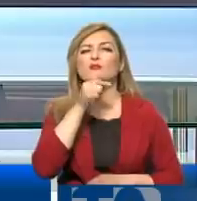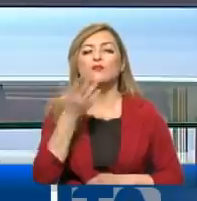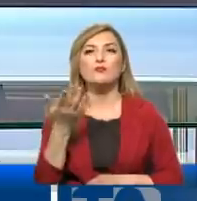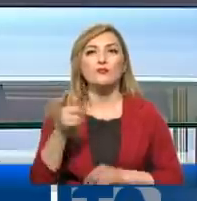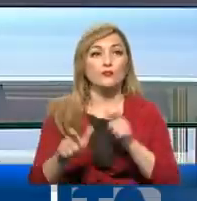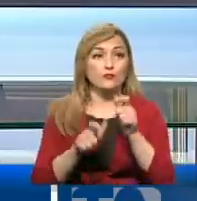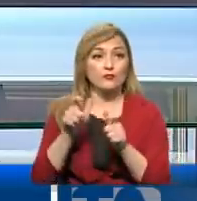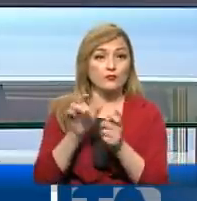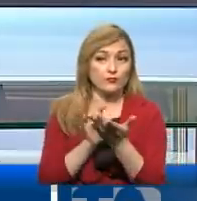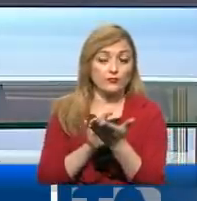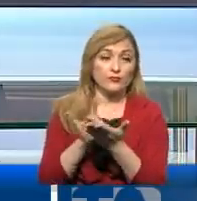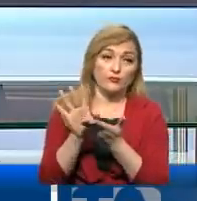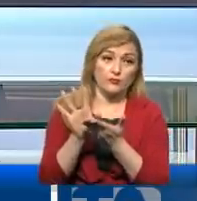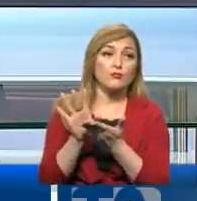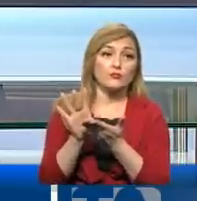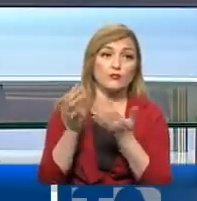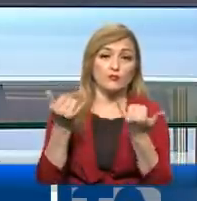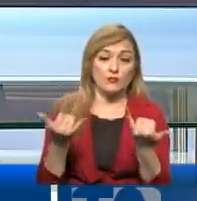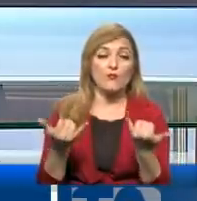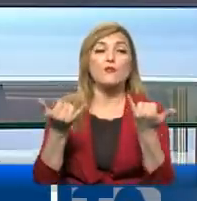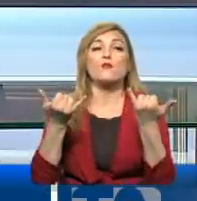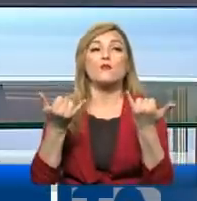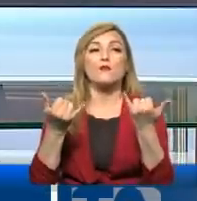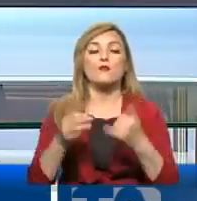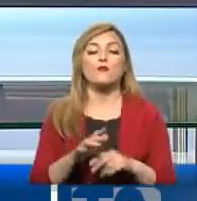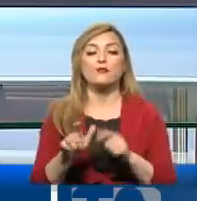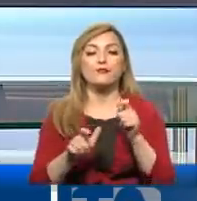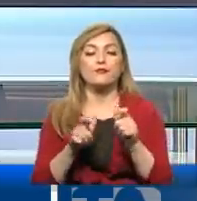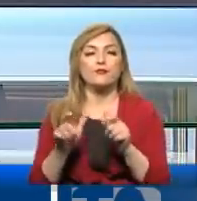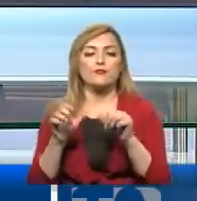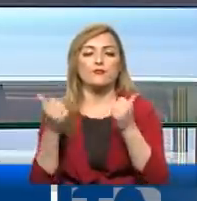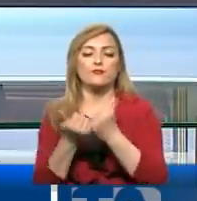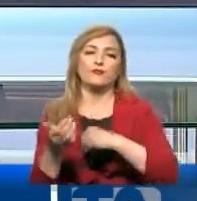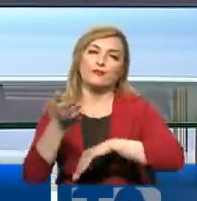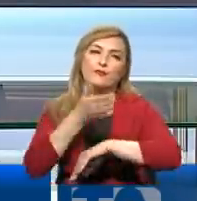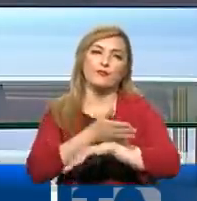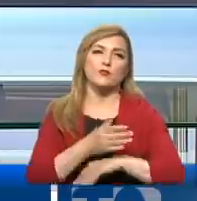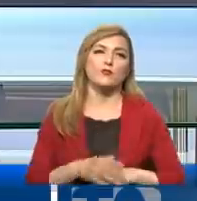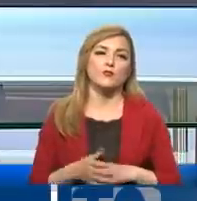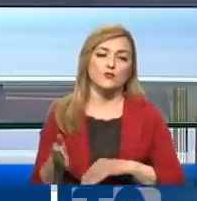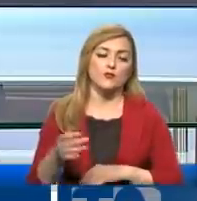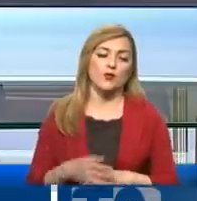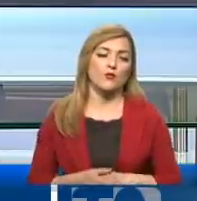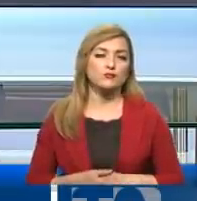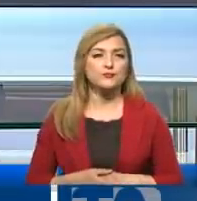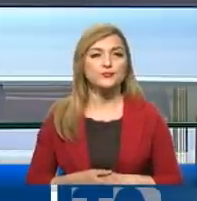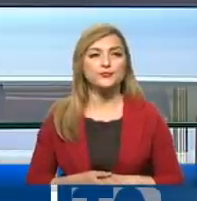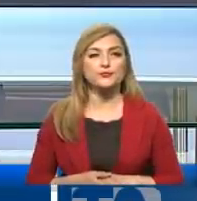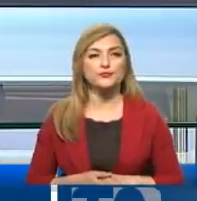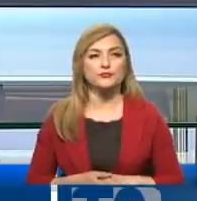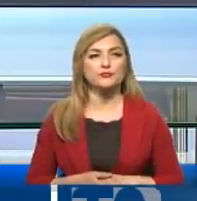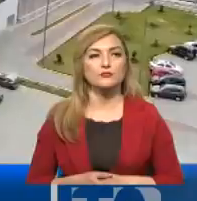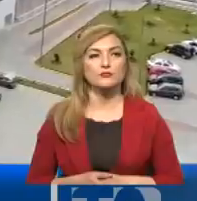quienes fueron destituidos por la actual legislatura y quienes ya fueron asambleístas en periodos pasados.